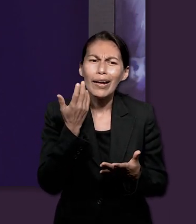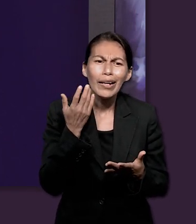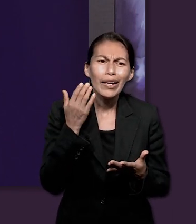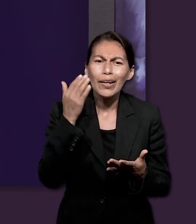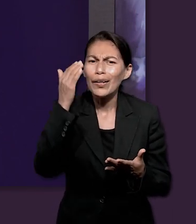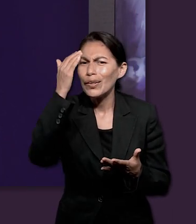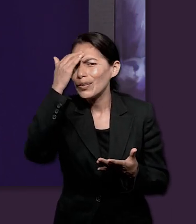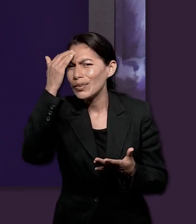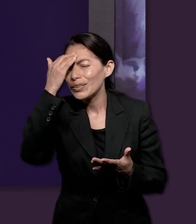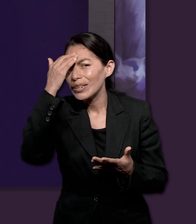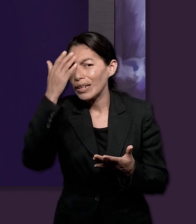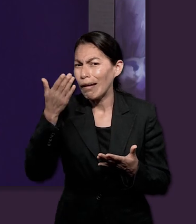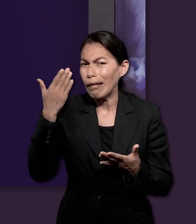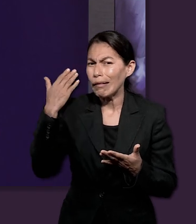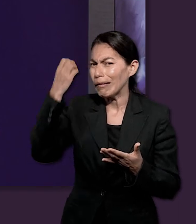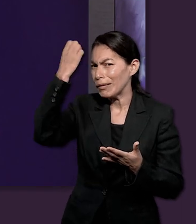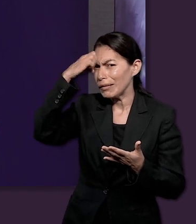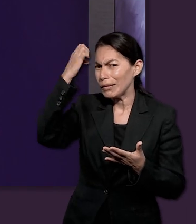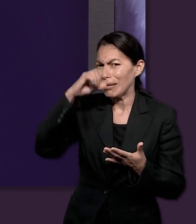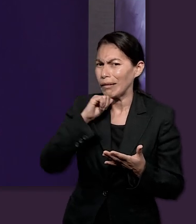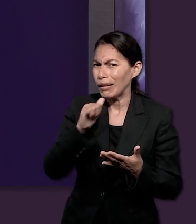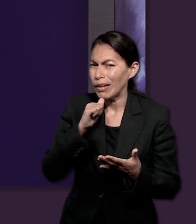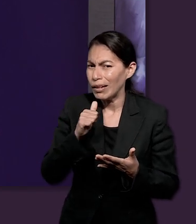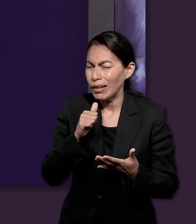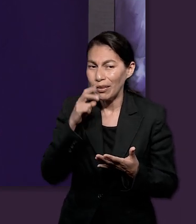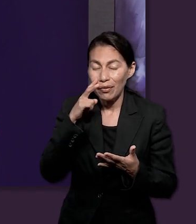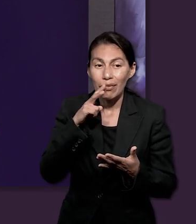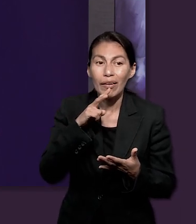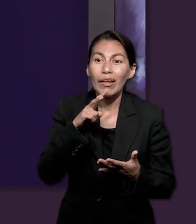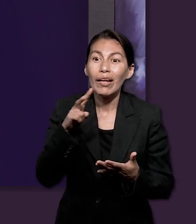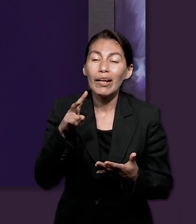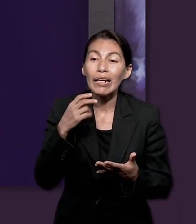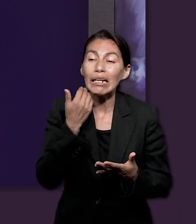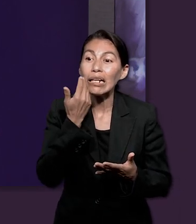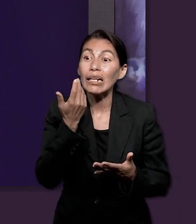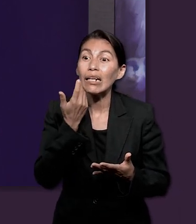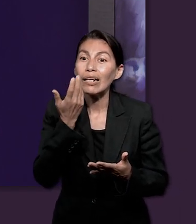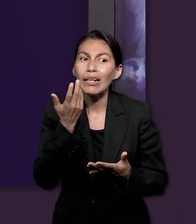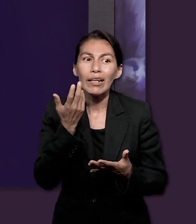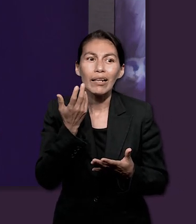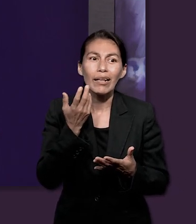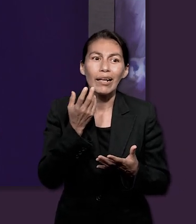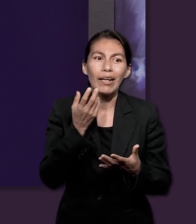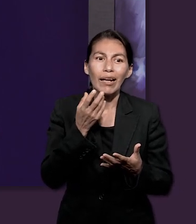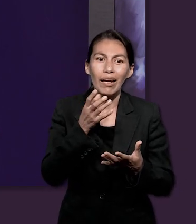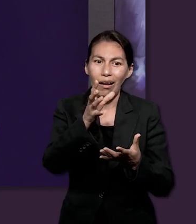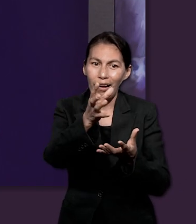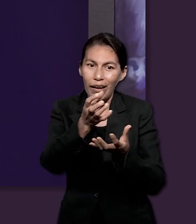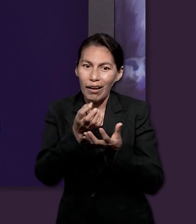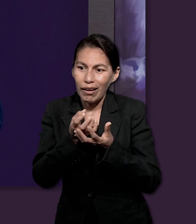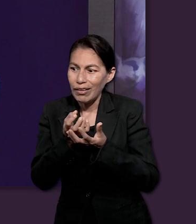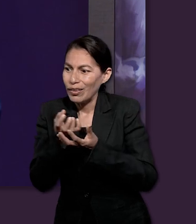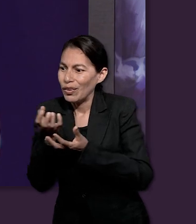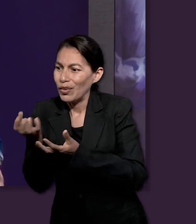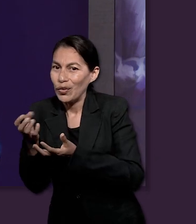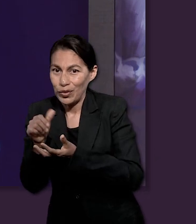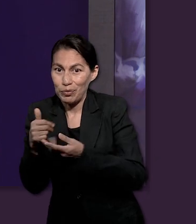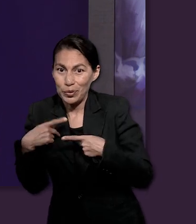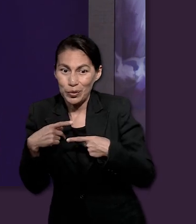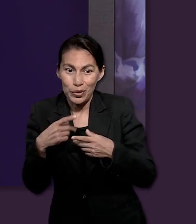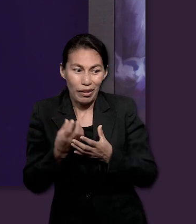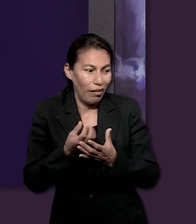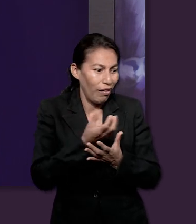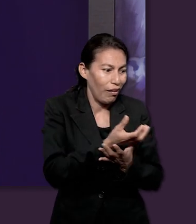he experimentado, de mirar algo que nunca he mirado, y luego compartirlo con otro, entonces eso explota,